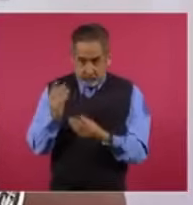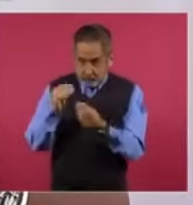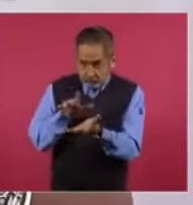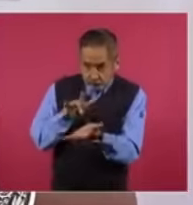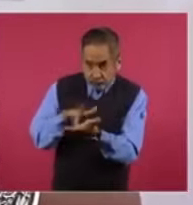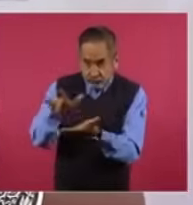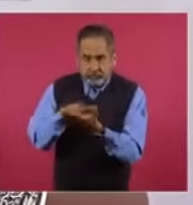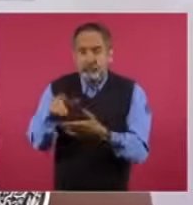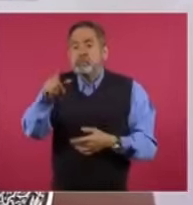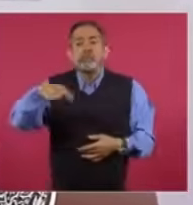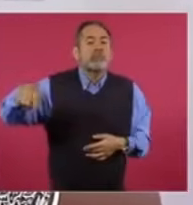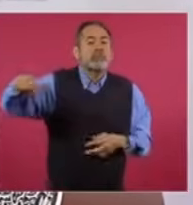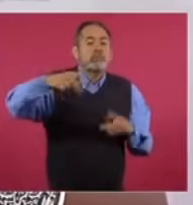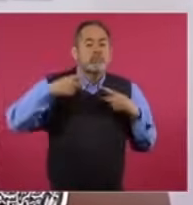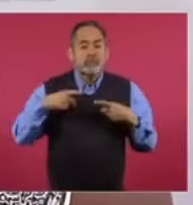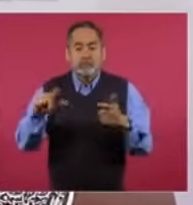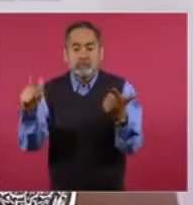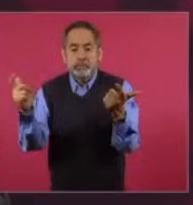reducir la pobreza,